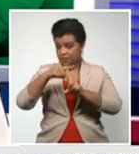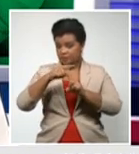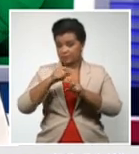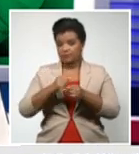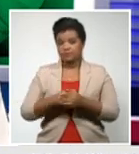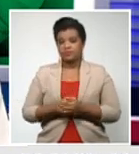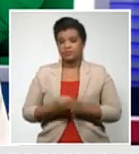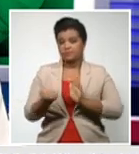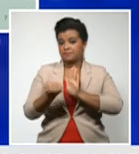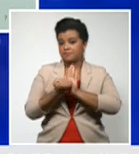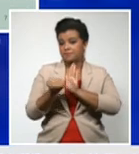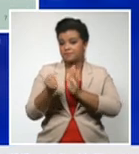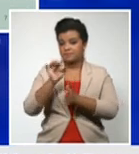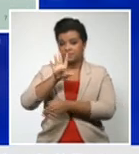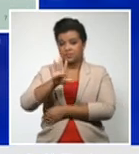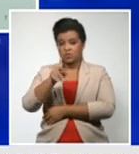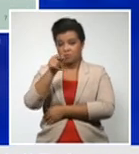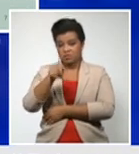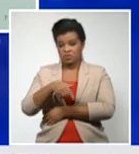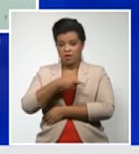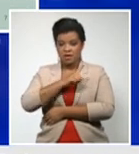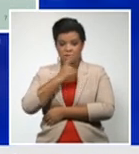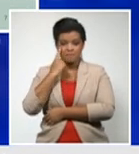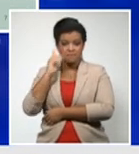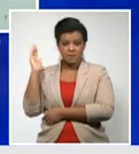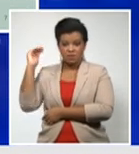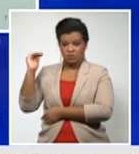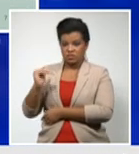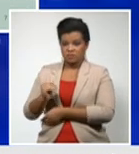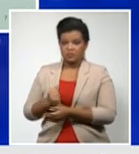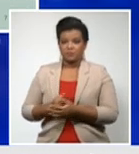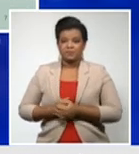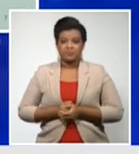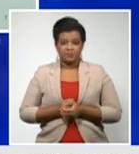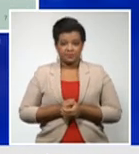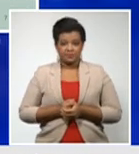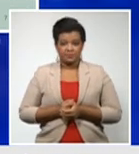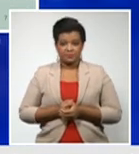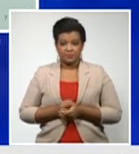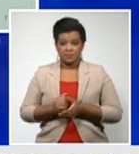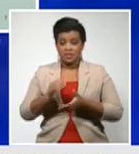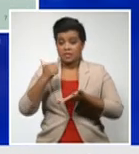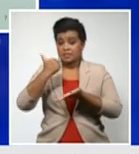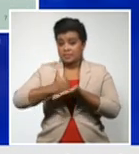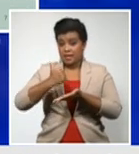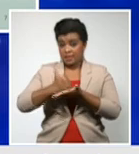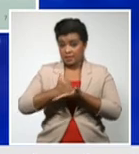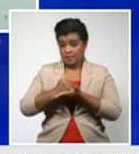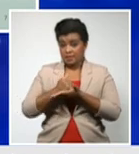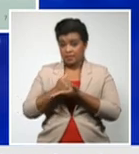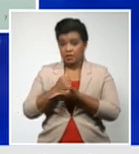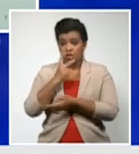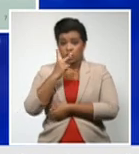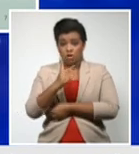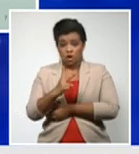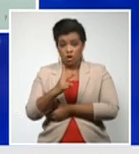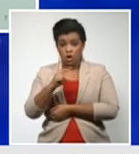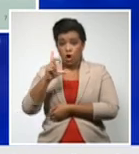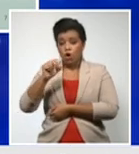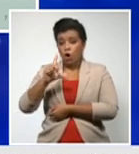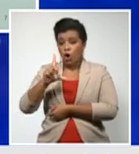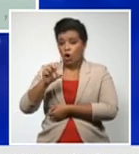confirma 5 casos en el día de ayer, en los municipios de Matanzas 2, Colón, Cárdenas y Los